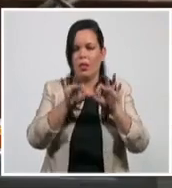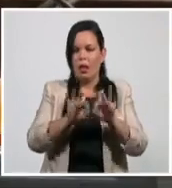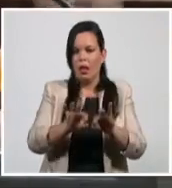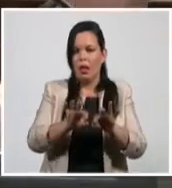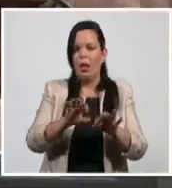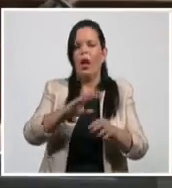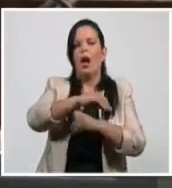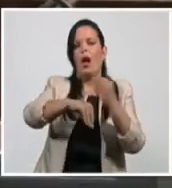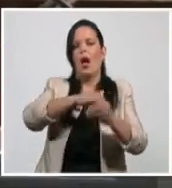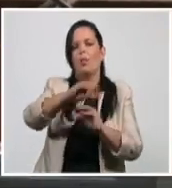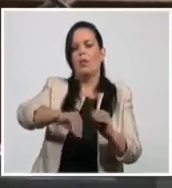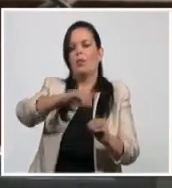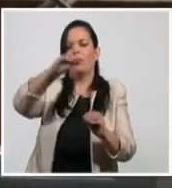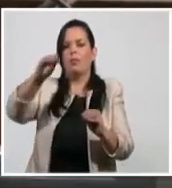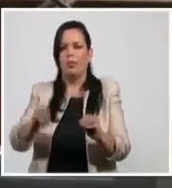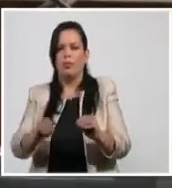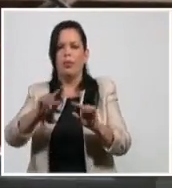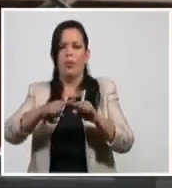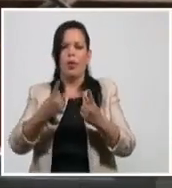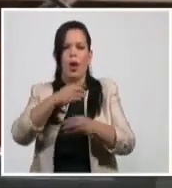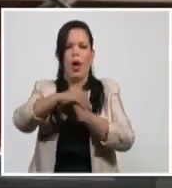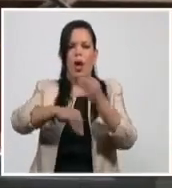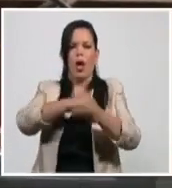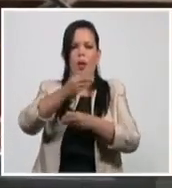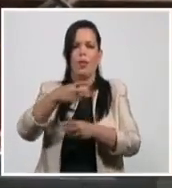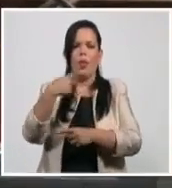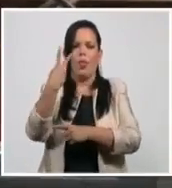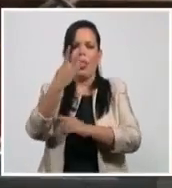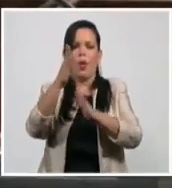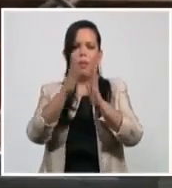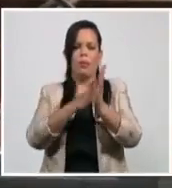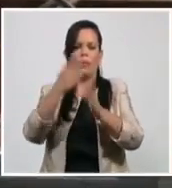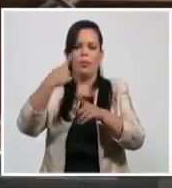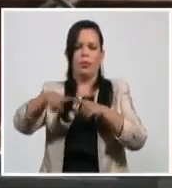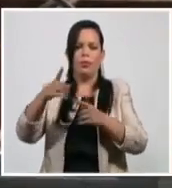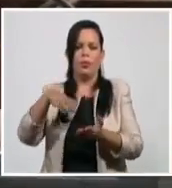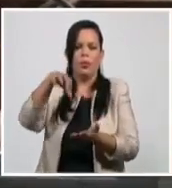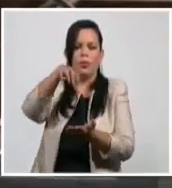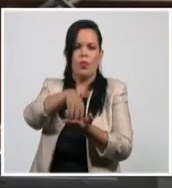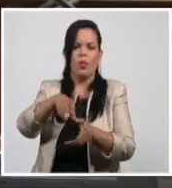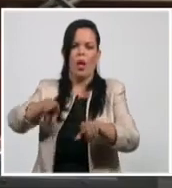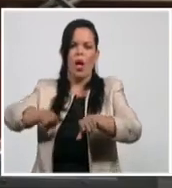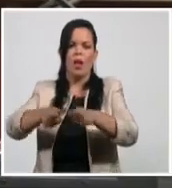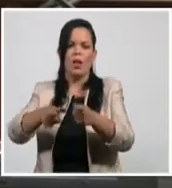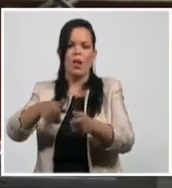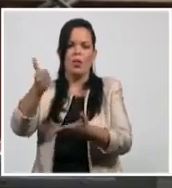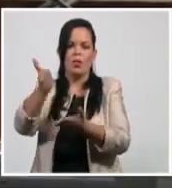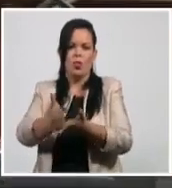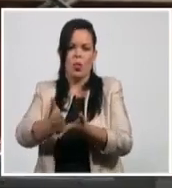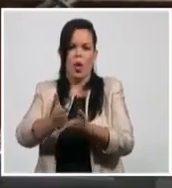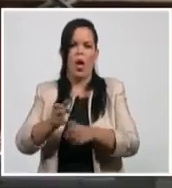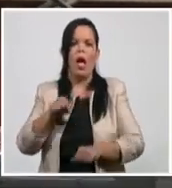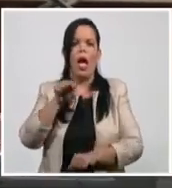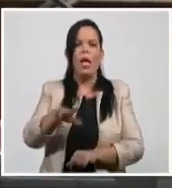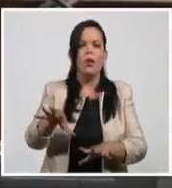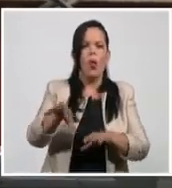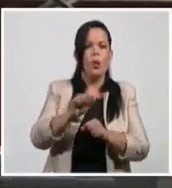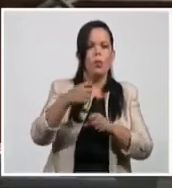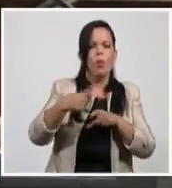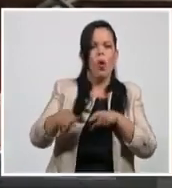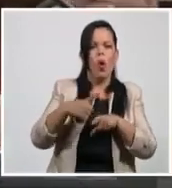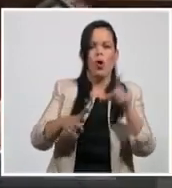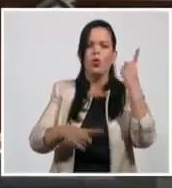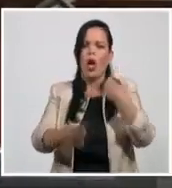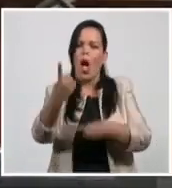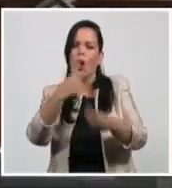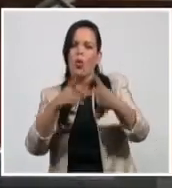Radio Ciudad, porque transmitimos desde ahí durante 2 meses, que solo nos mudamos con nuestra antena GPS y con